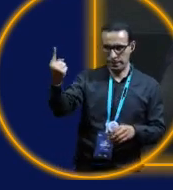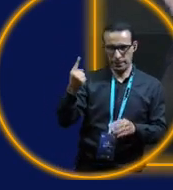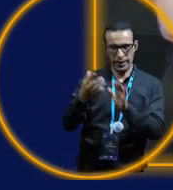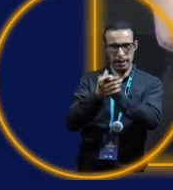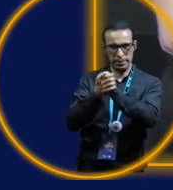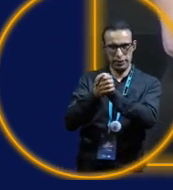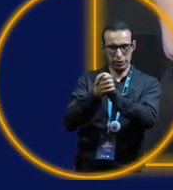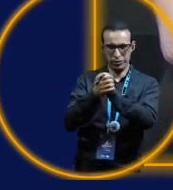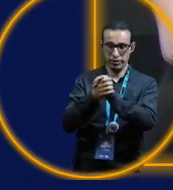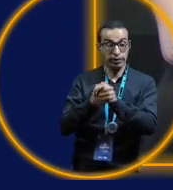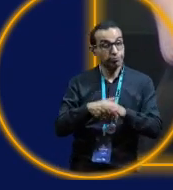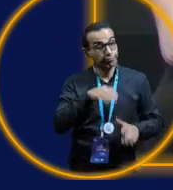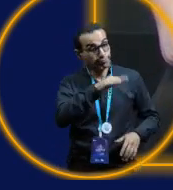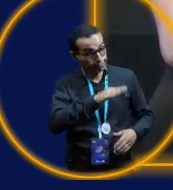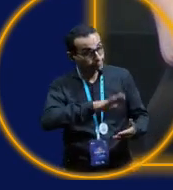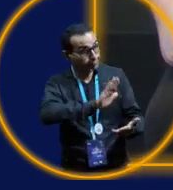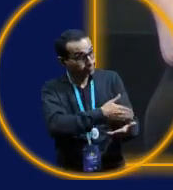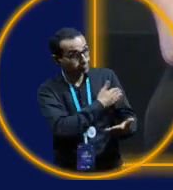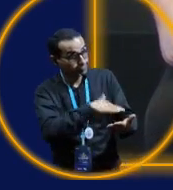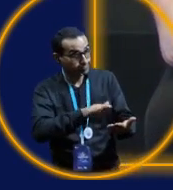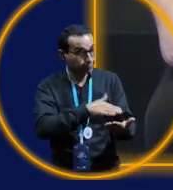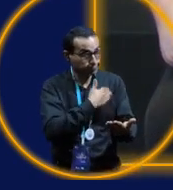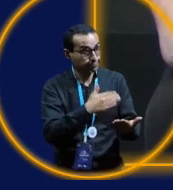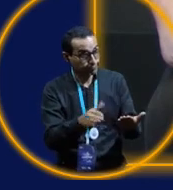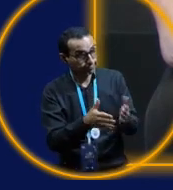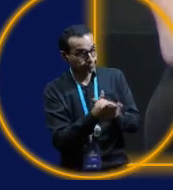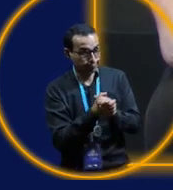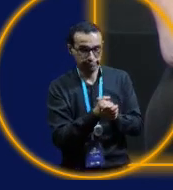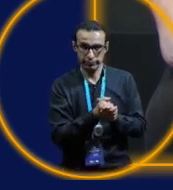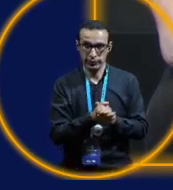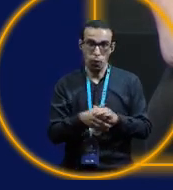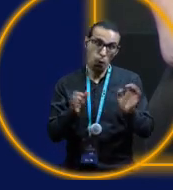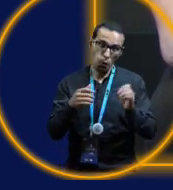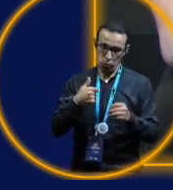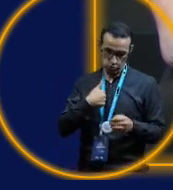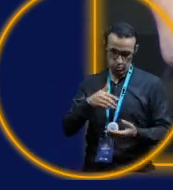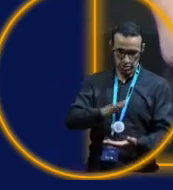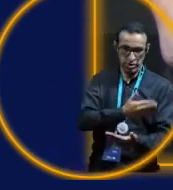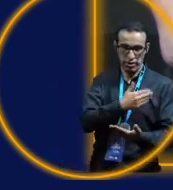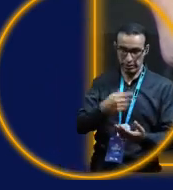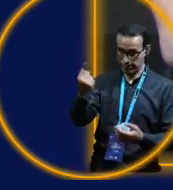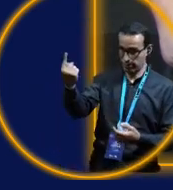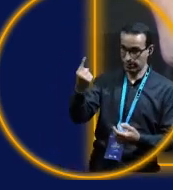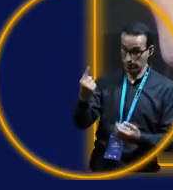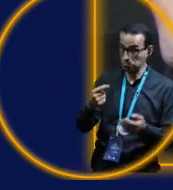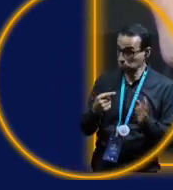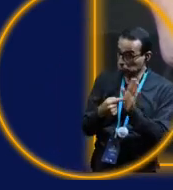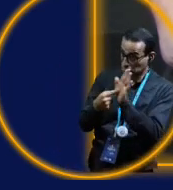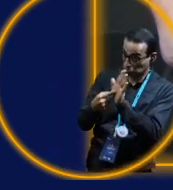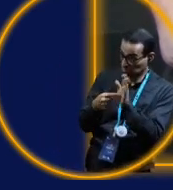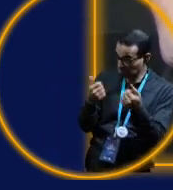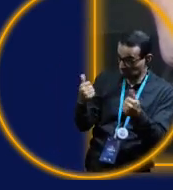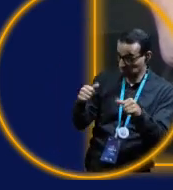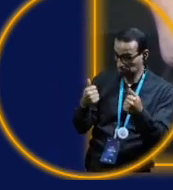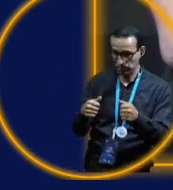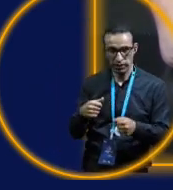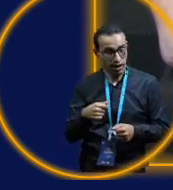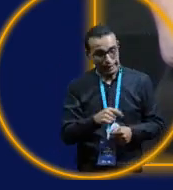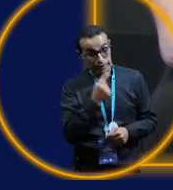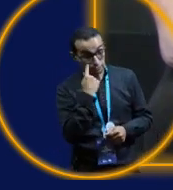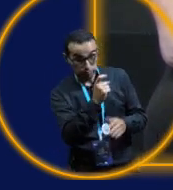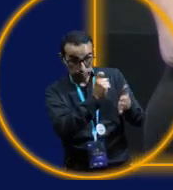esto tu amigo puede decir no me gusta Esto está muy interesante o puede darte algún crítico una crítica constructiva para